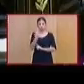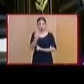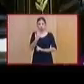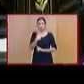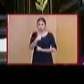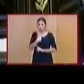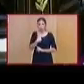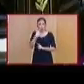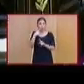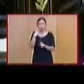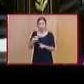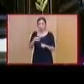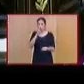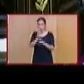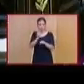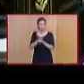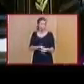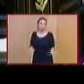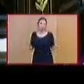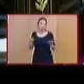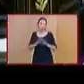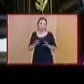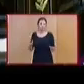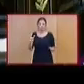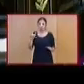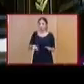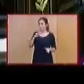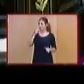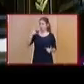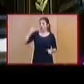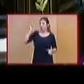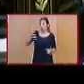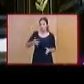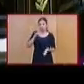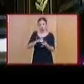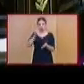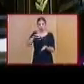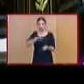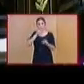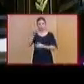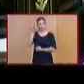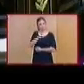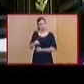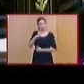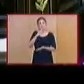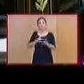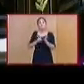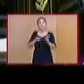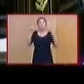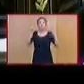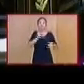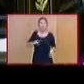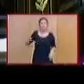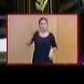voy es a engañar a nadie. Aquí en los últimos años se ha llegado a anunciar un plan Canarias con un importe,